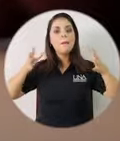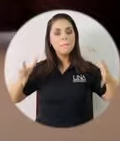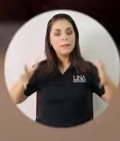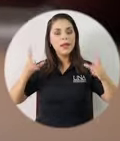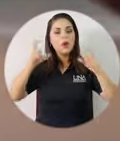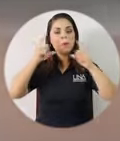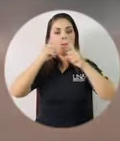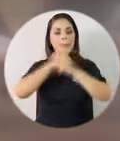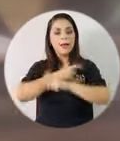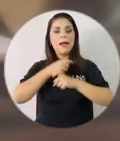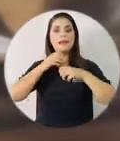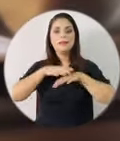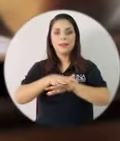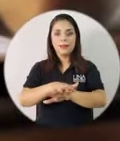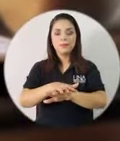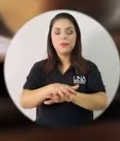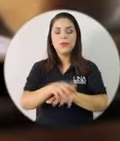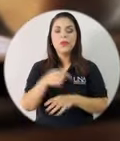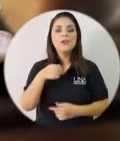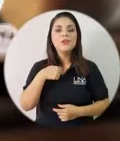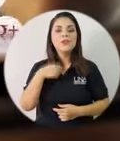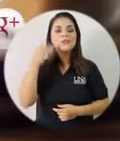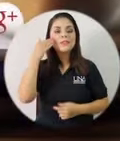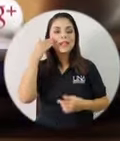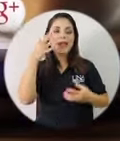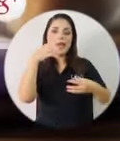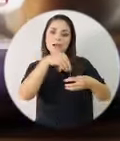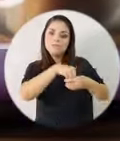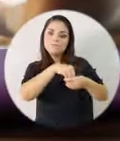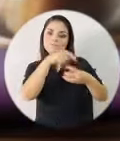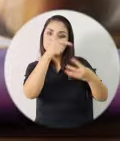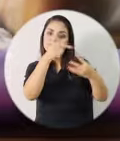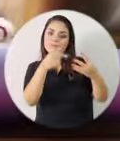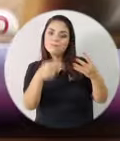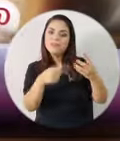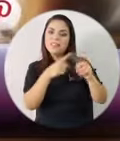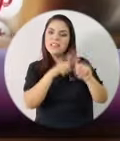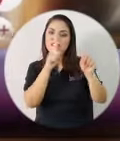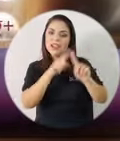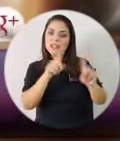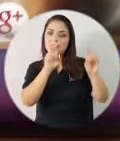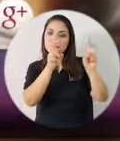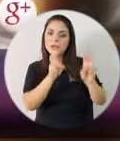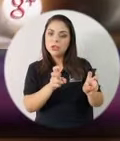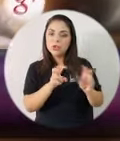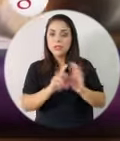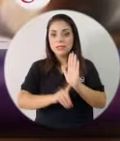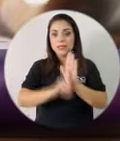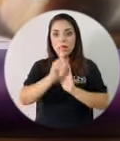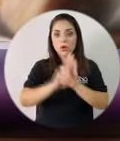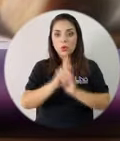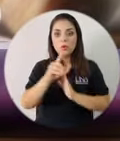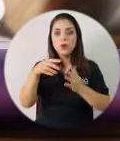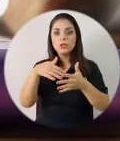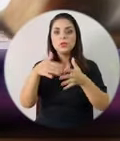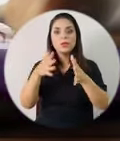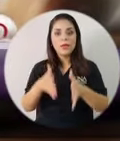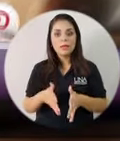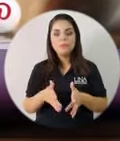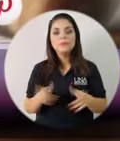diría integral, que toma en cuenta las diferentes áreas y los diferentes aspectos del desarrollo